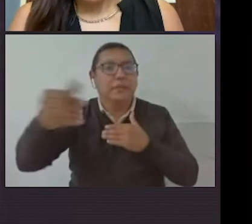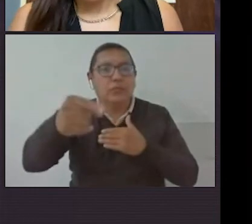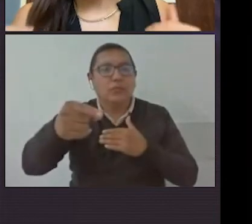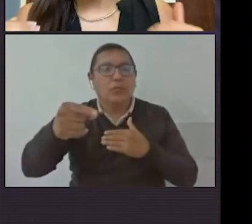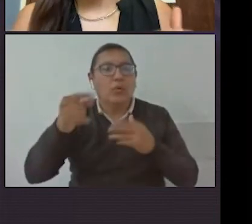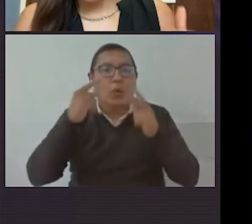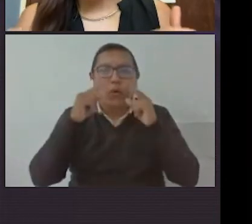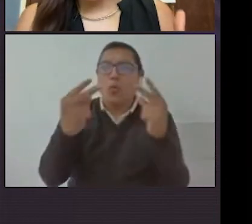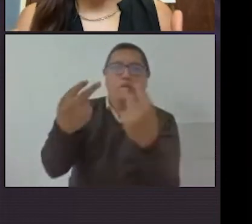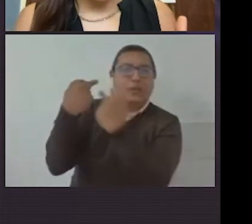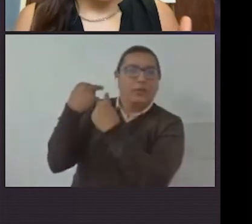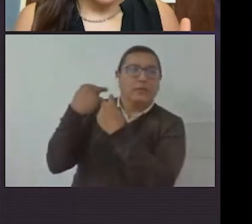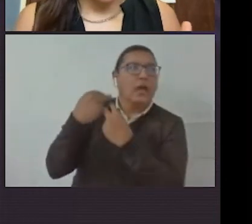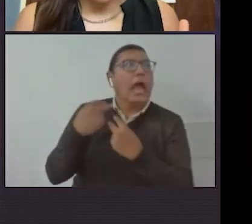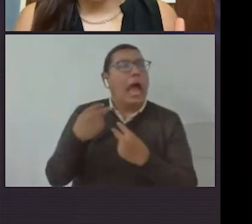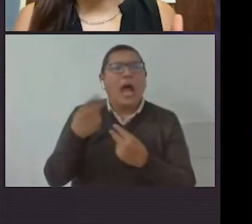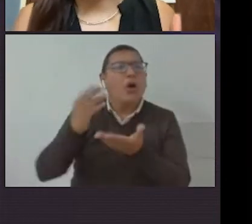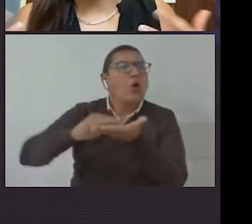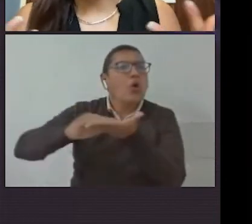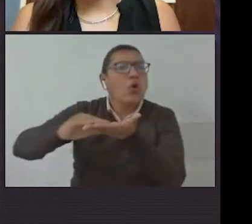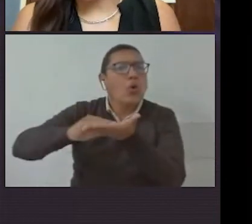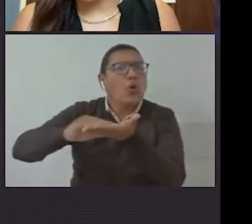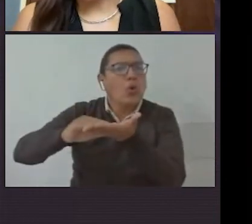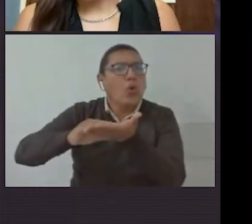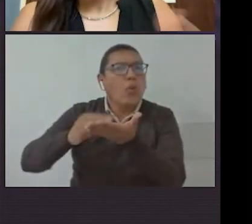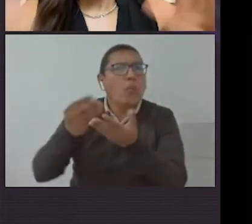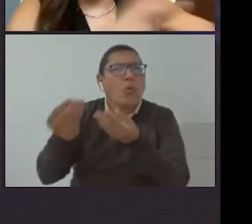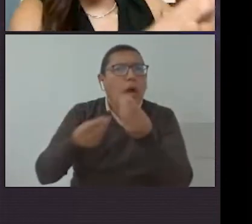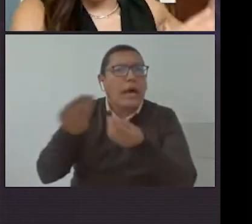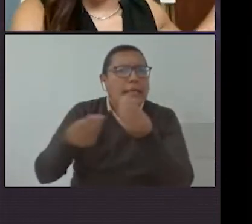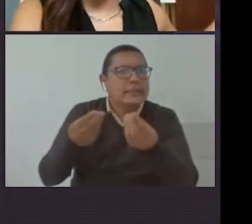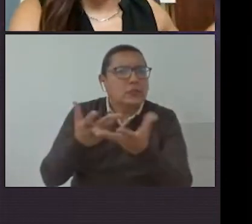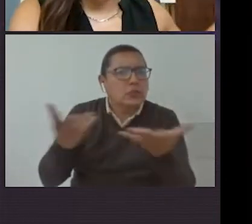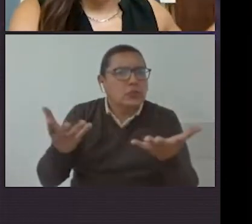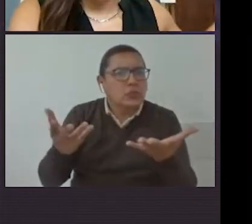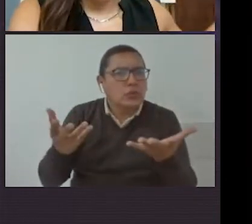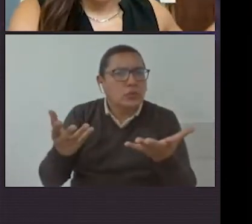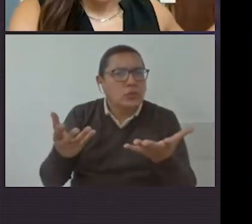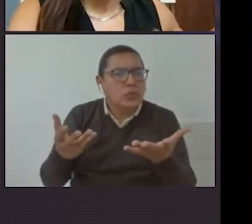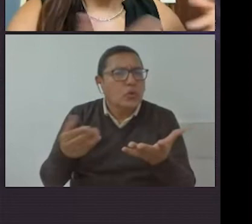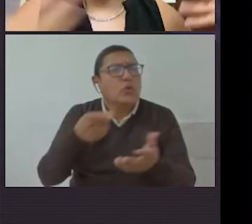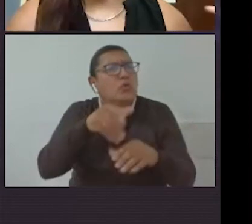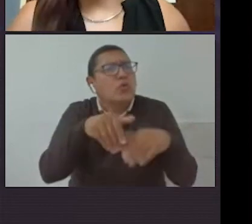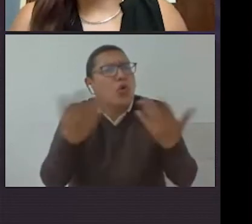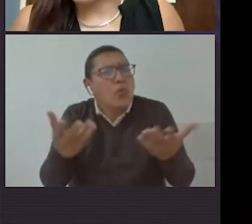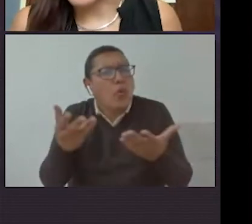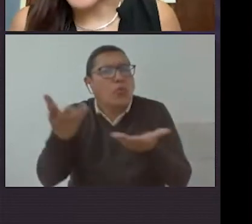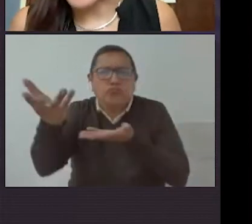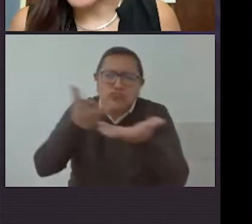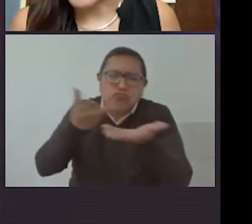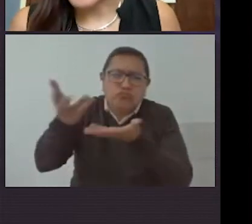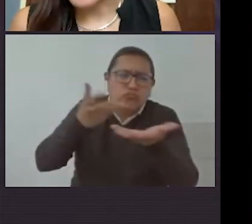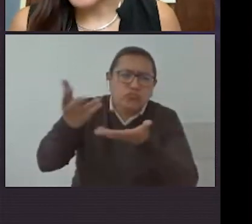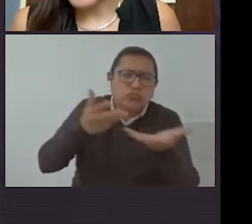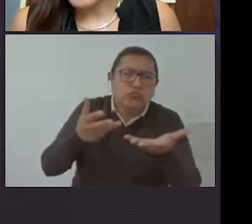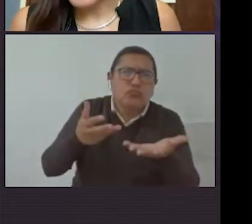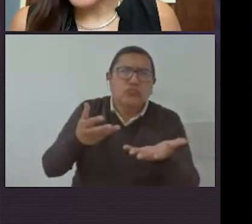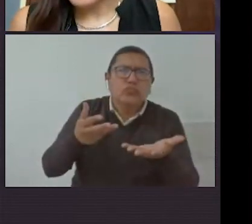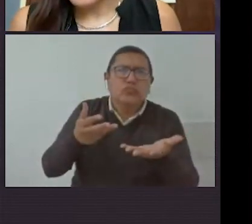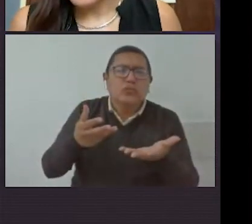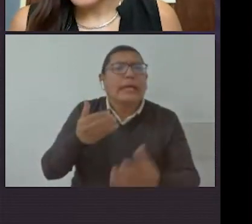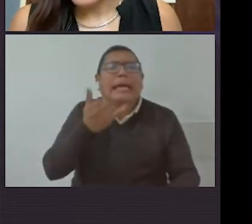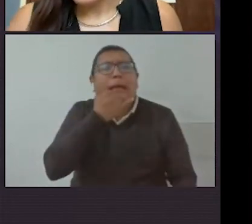¿Cómo te gustaría estar platicando dentro de una semana lo que pasó? ¿Cómo lo quieres contar?